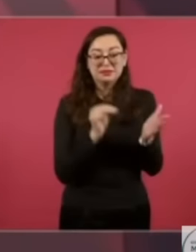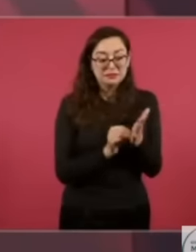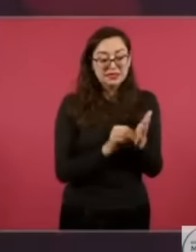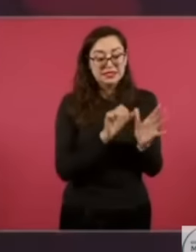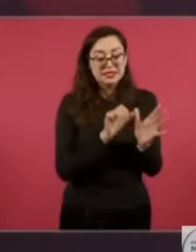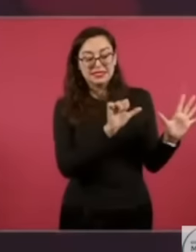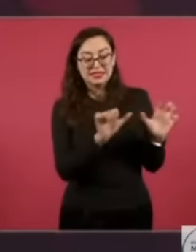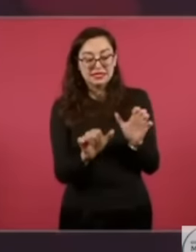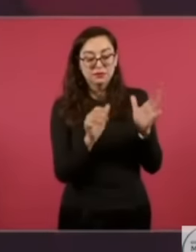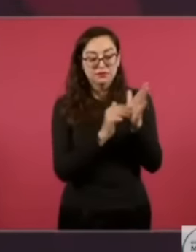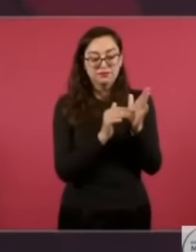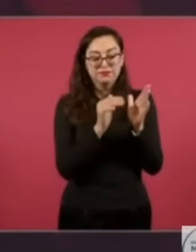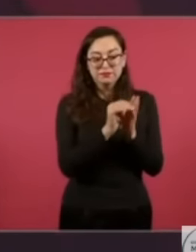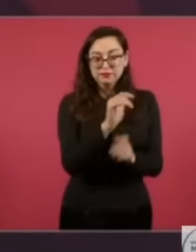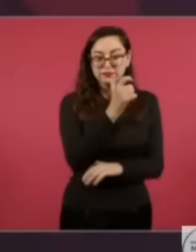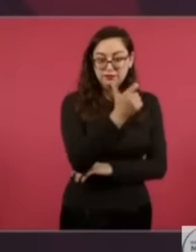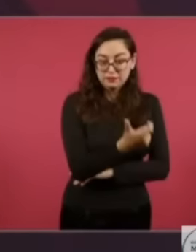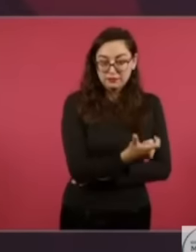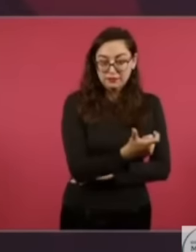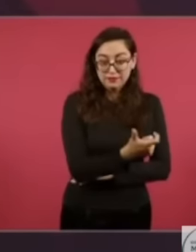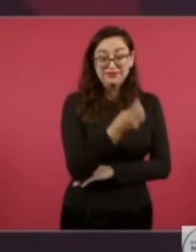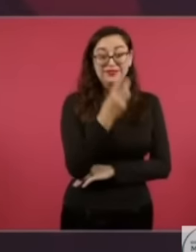3,600 millones de pesos.